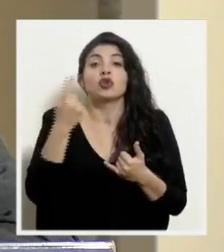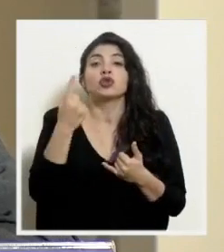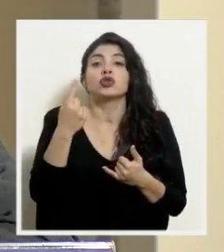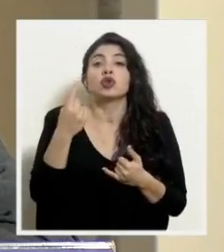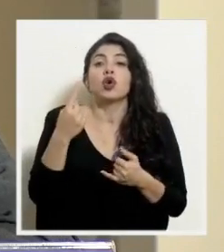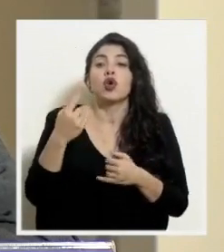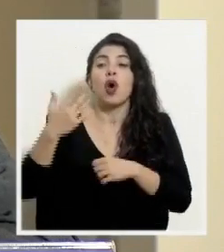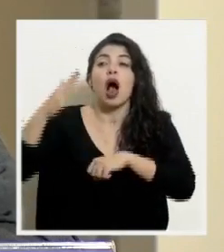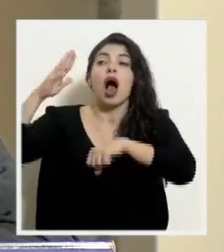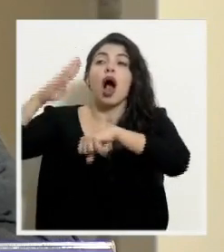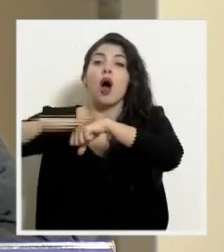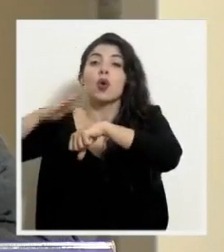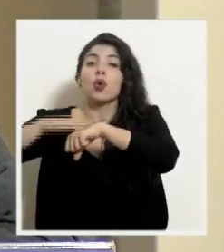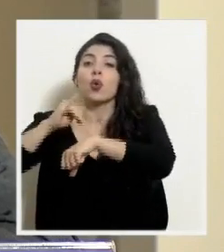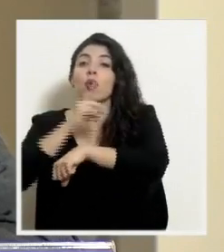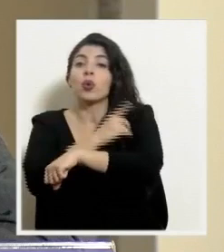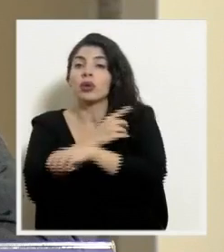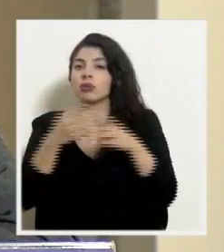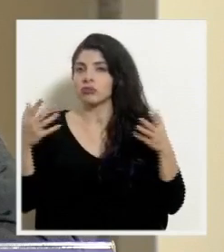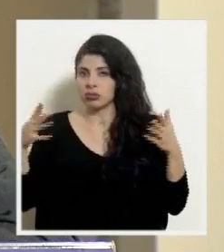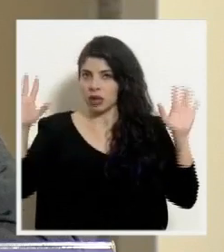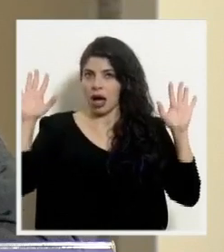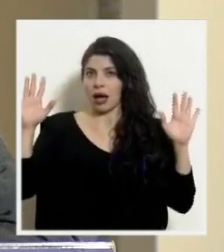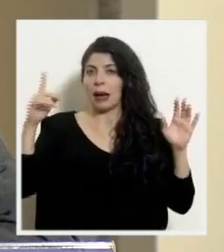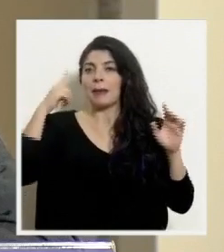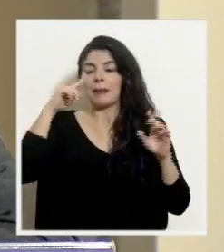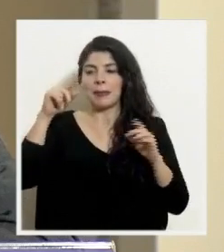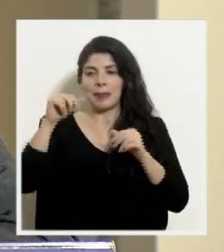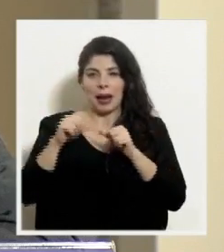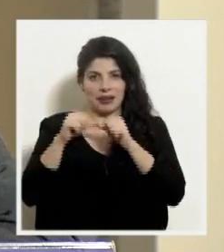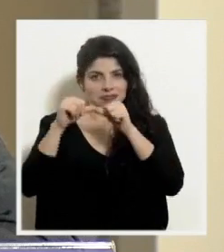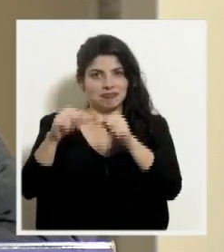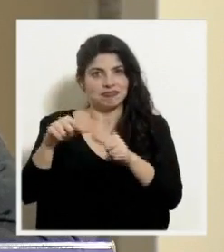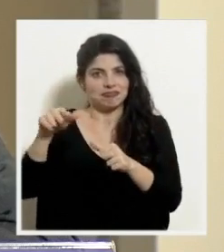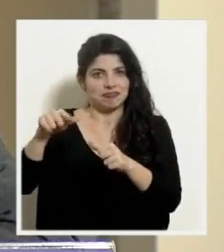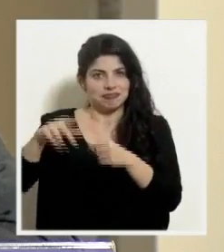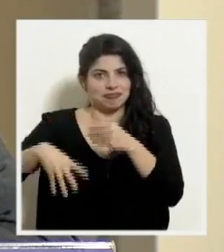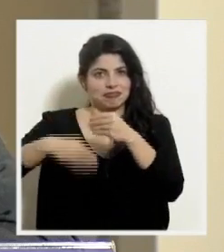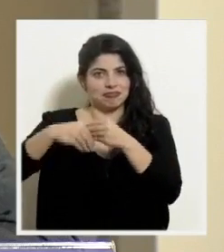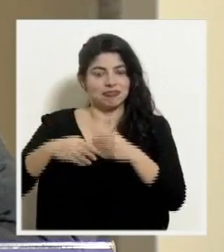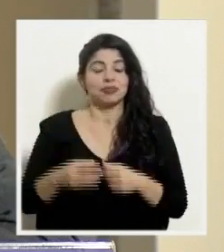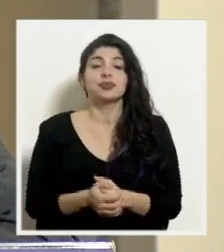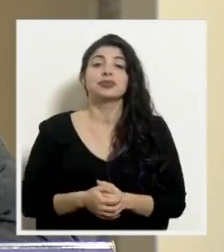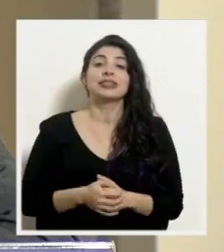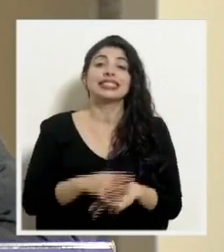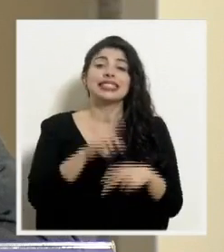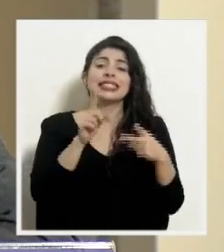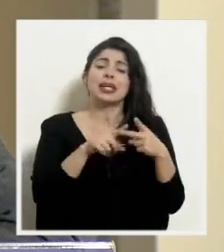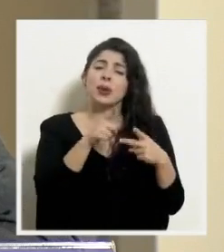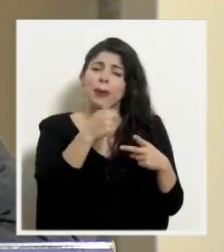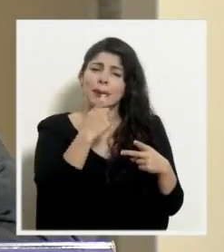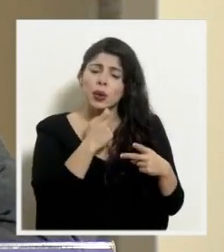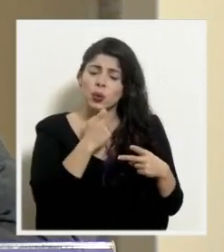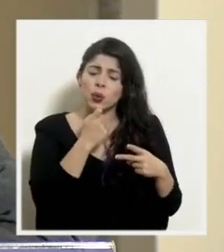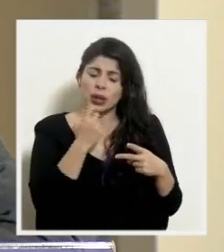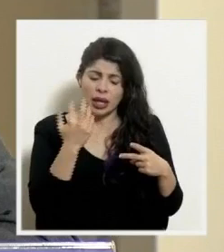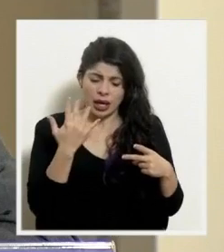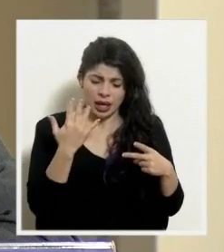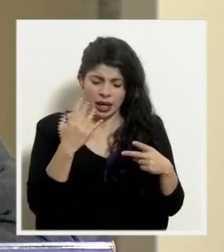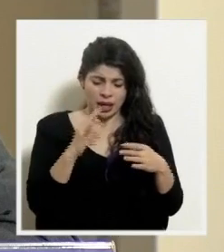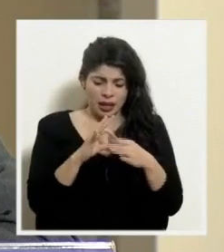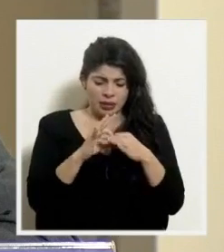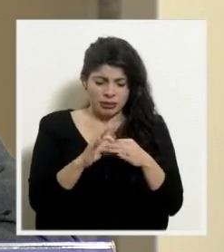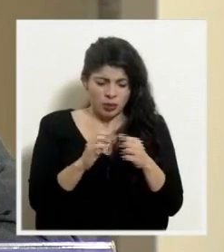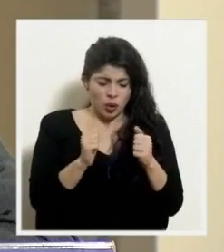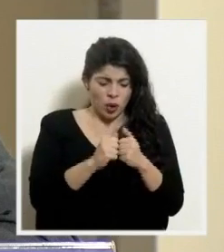de autorización de la Junta Directiva para poder avanzar con esa adenda. Su segunda pregunta relacionada